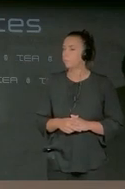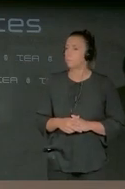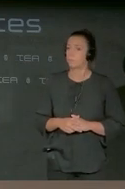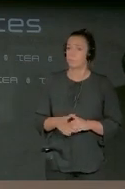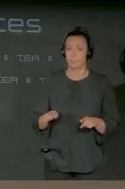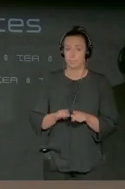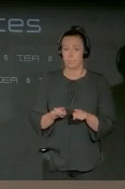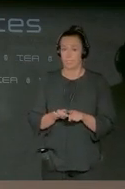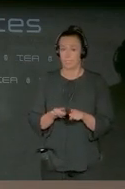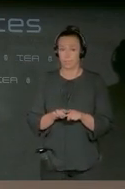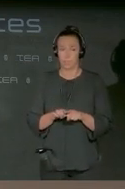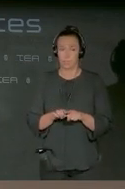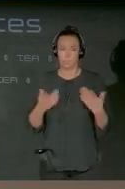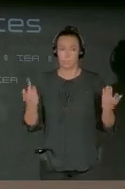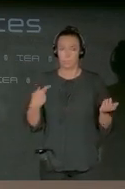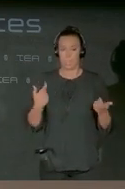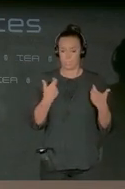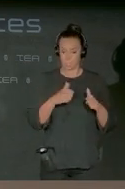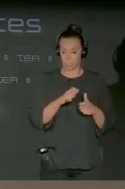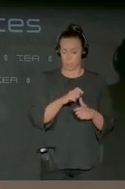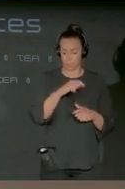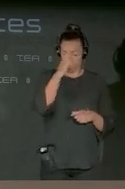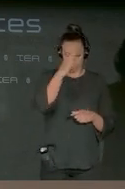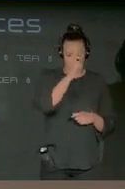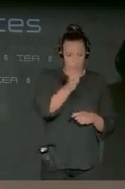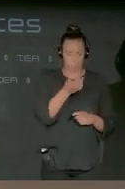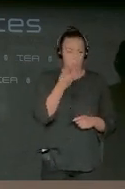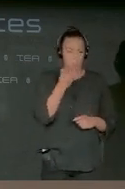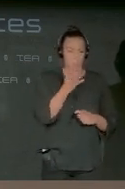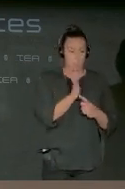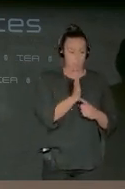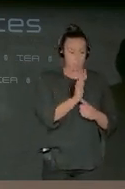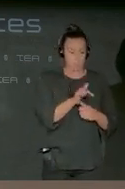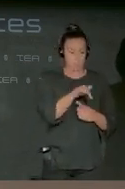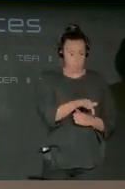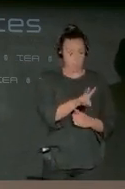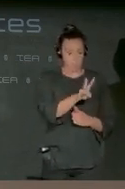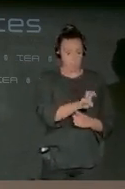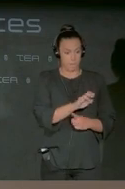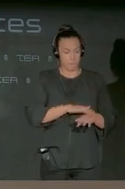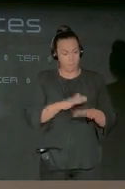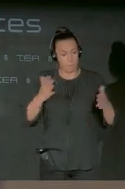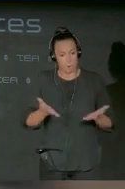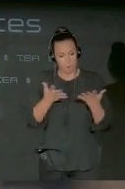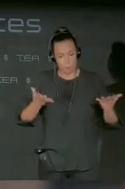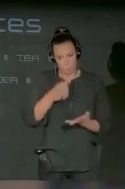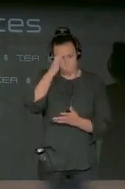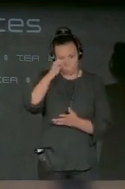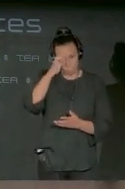obras europeas en otros ámbitos del sector cultural, como el cine, también debemos reflexionar sobre la importancia de fomentar